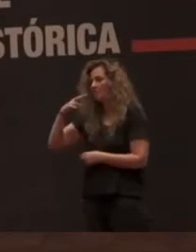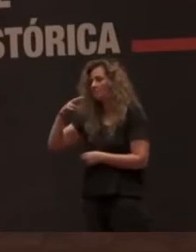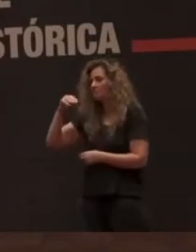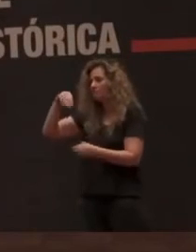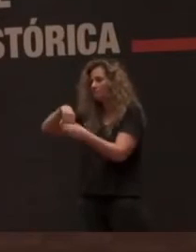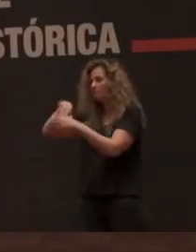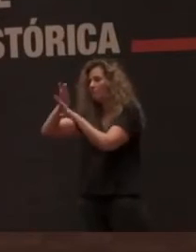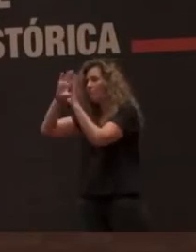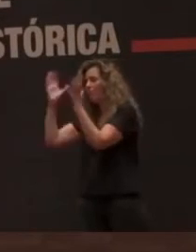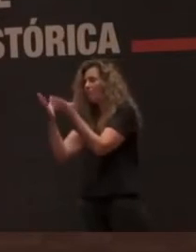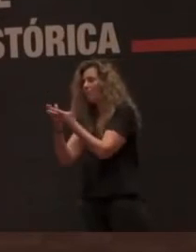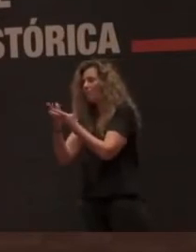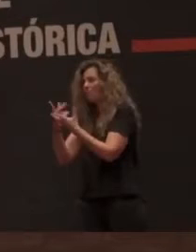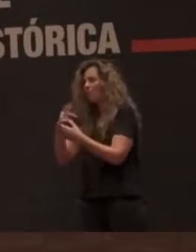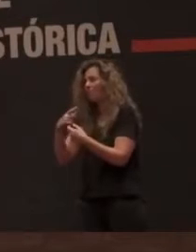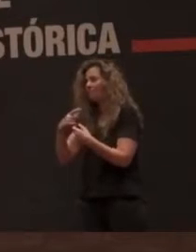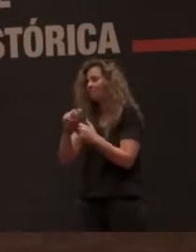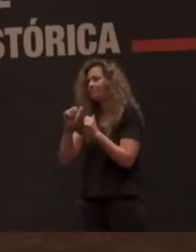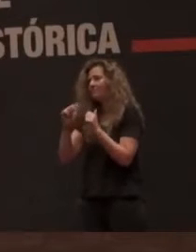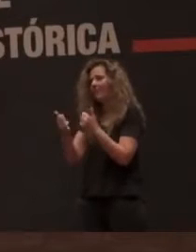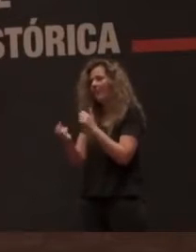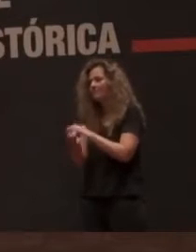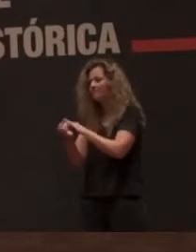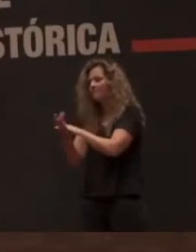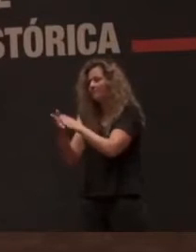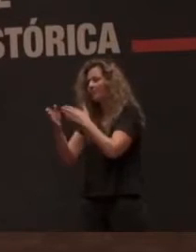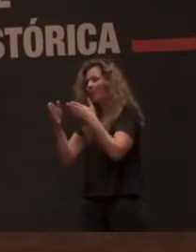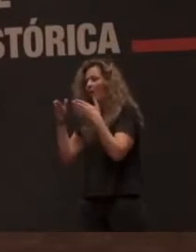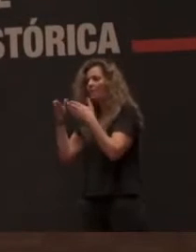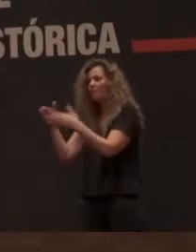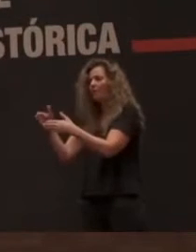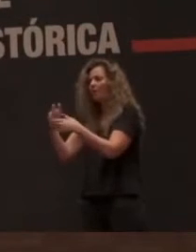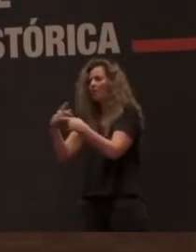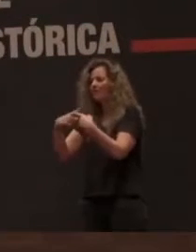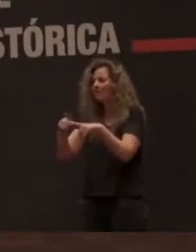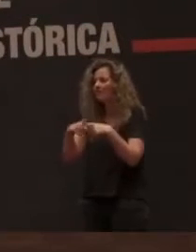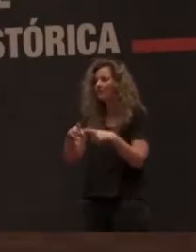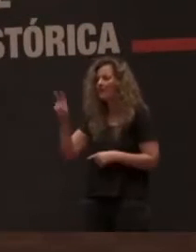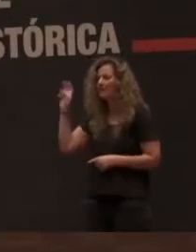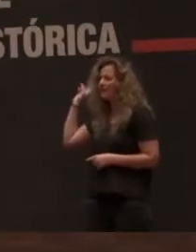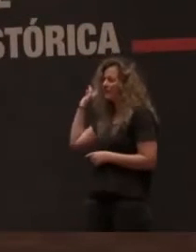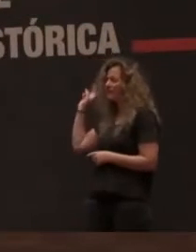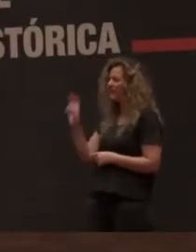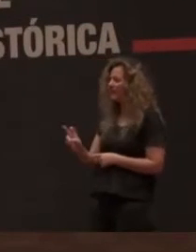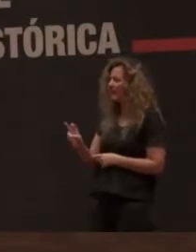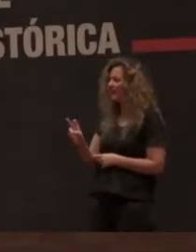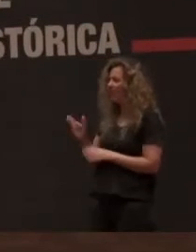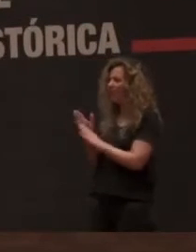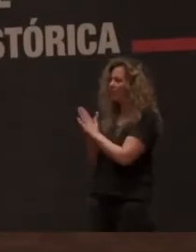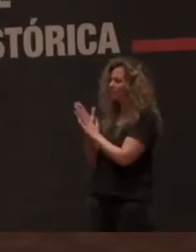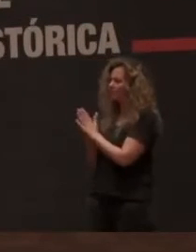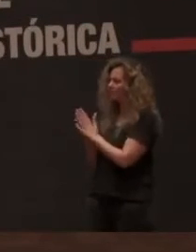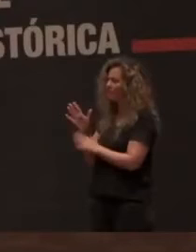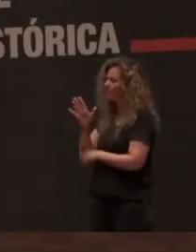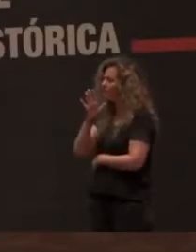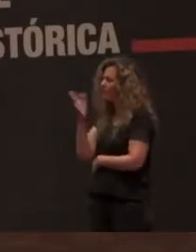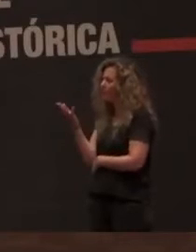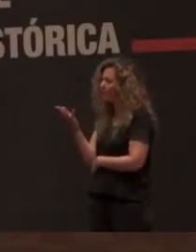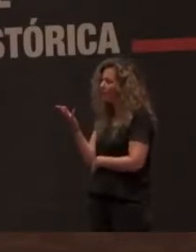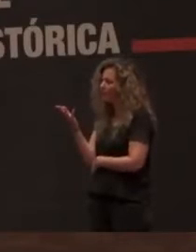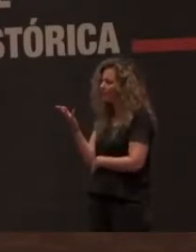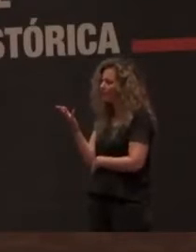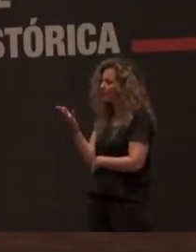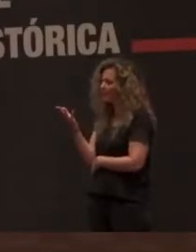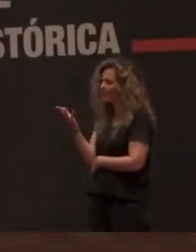enfoques diferentes, que fueron fundamentalmente llevados e estimados por lo que